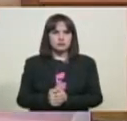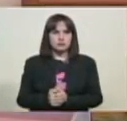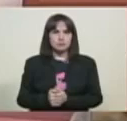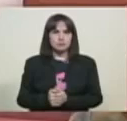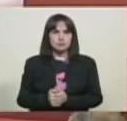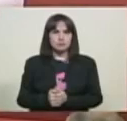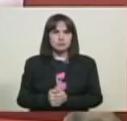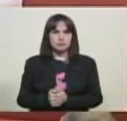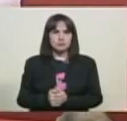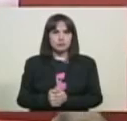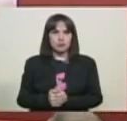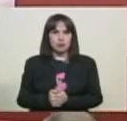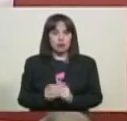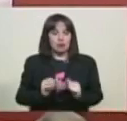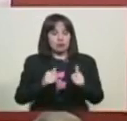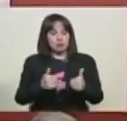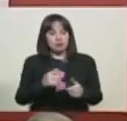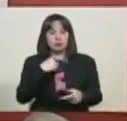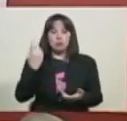matarnos.